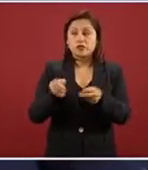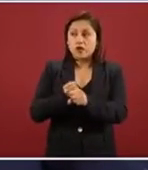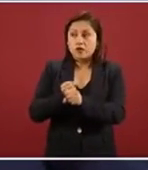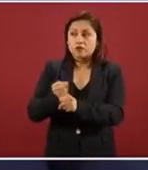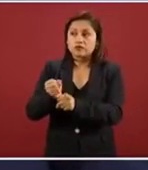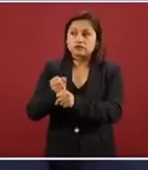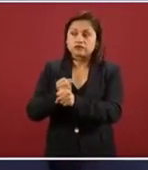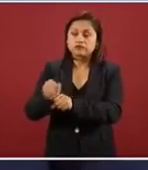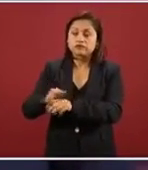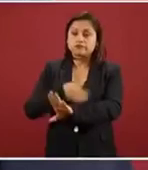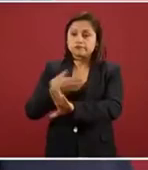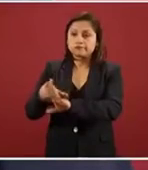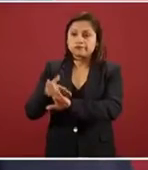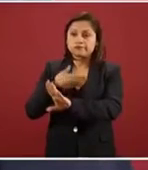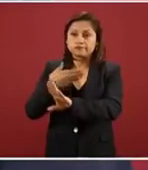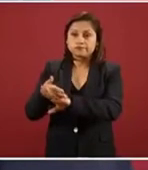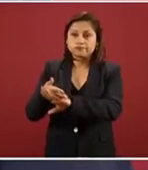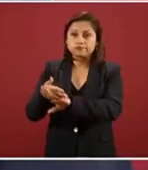tortura,